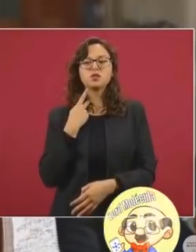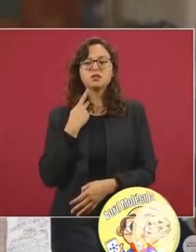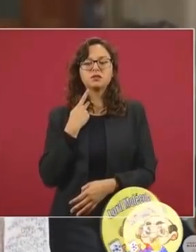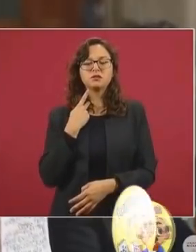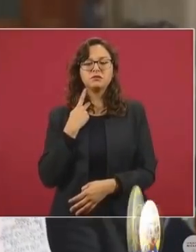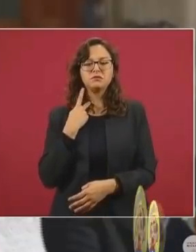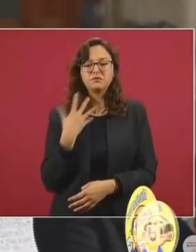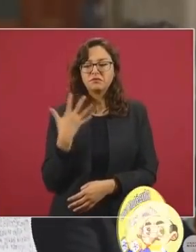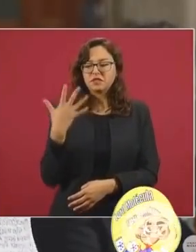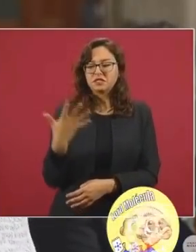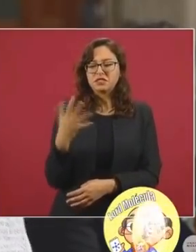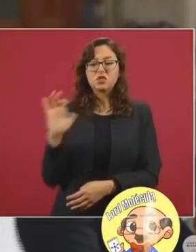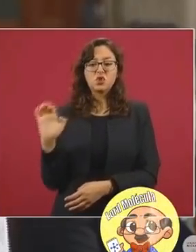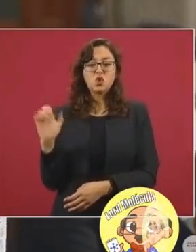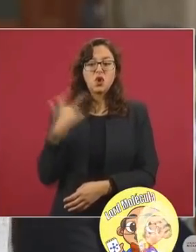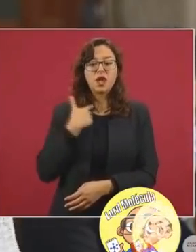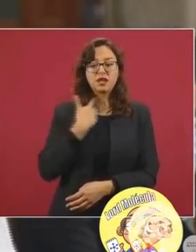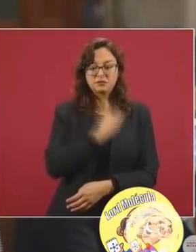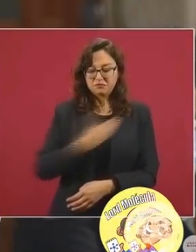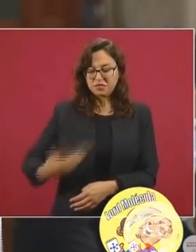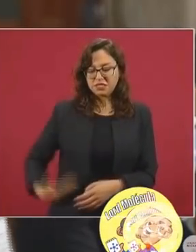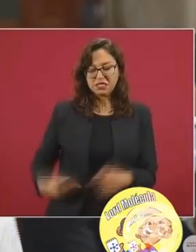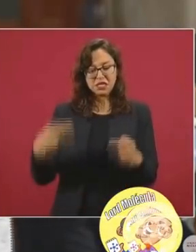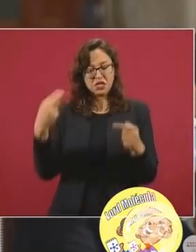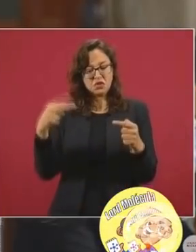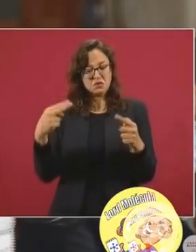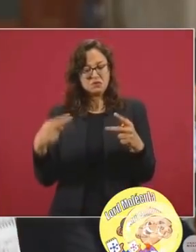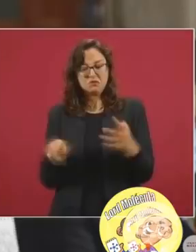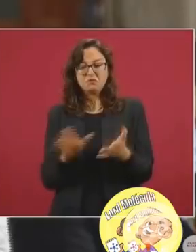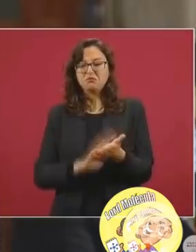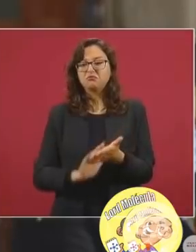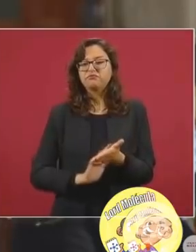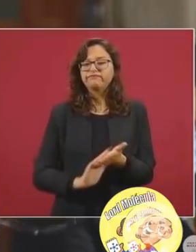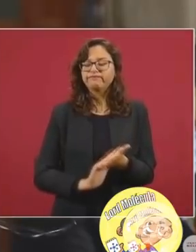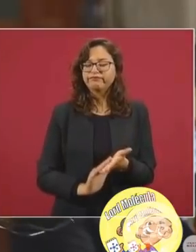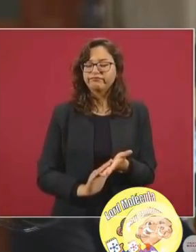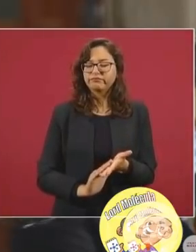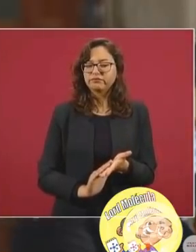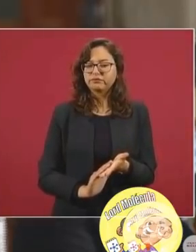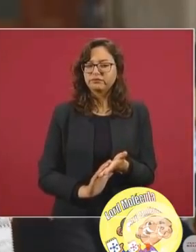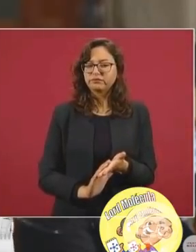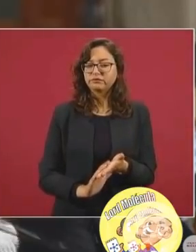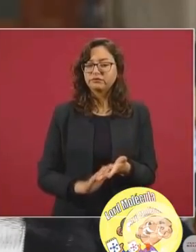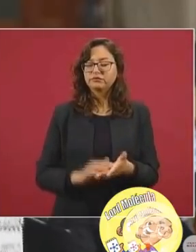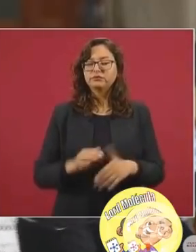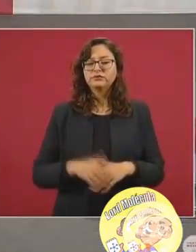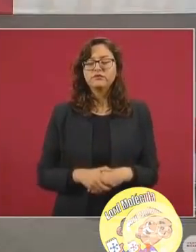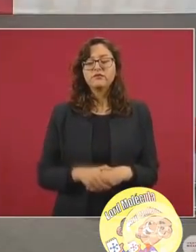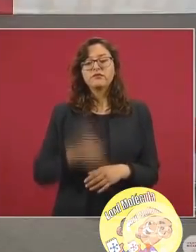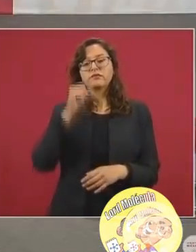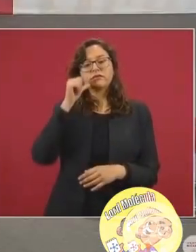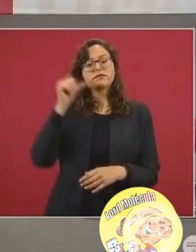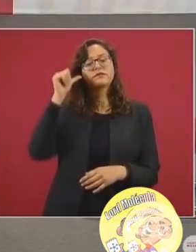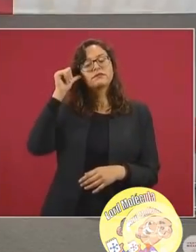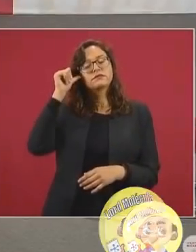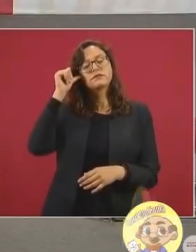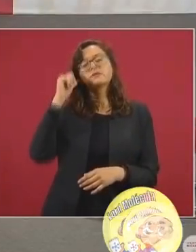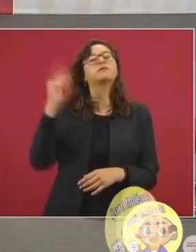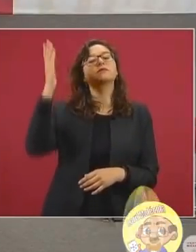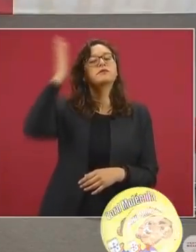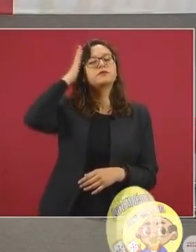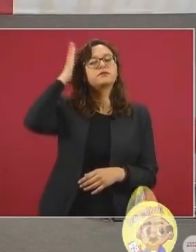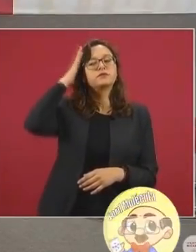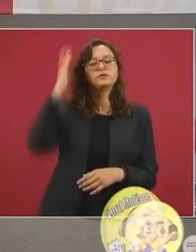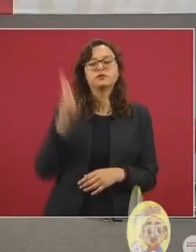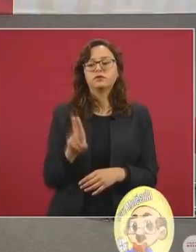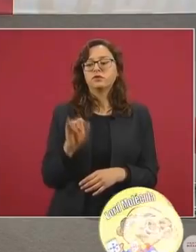esta alianza que han hecho, esta confederación de gobernadores que están